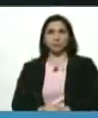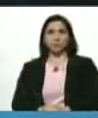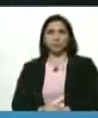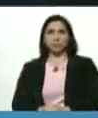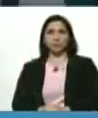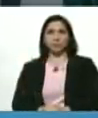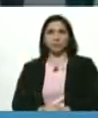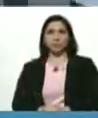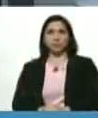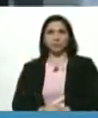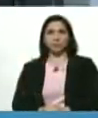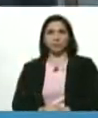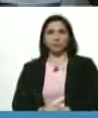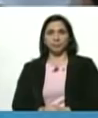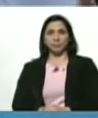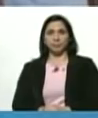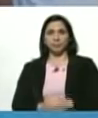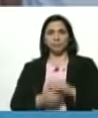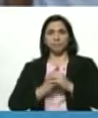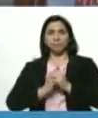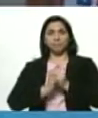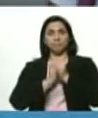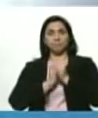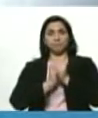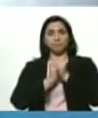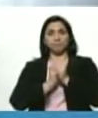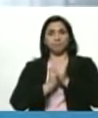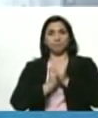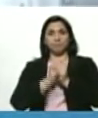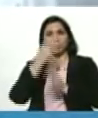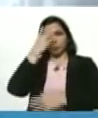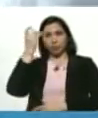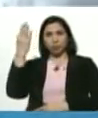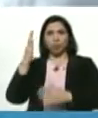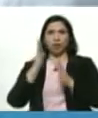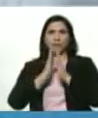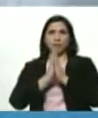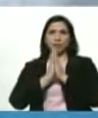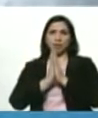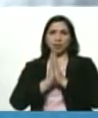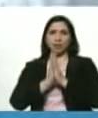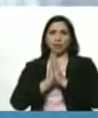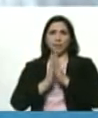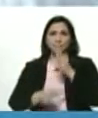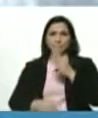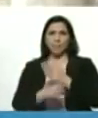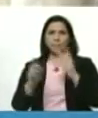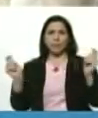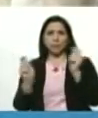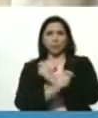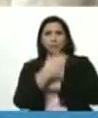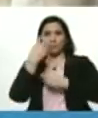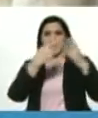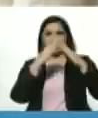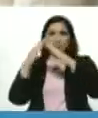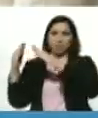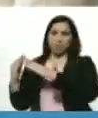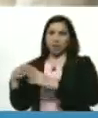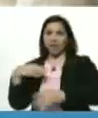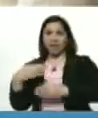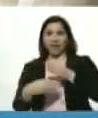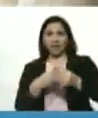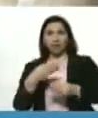por el amor a dios y a la virgen vamos a convertir la visita casa por casa en un hecho